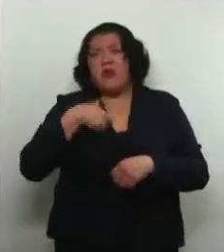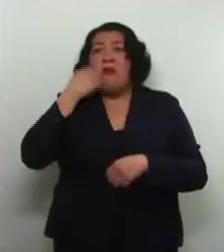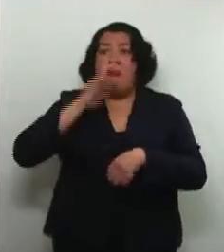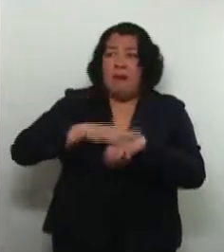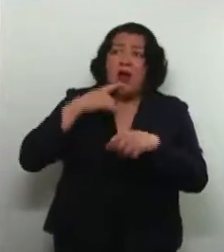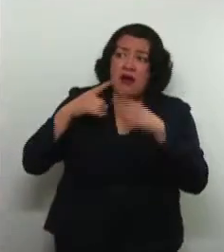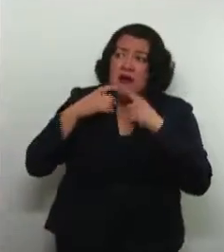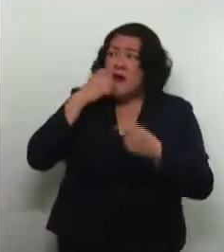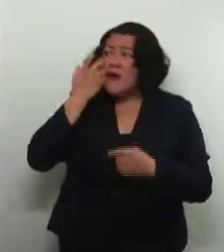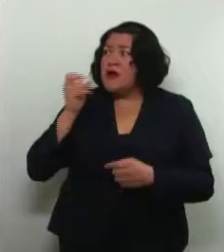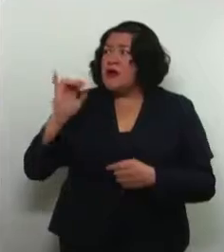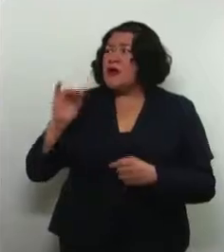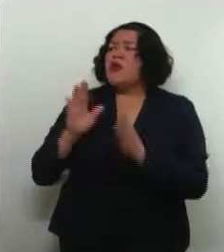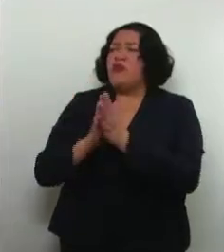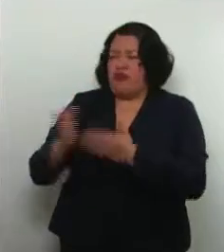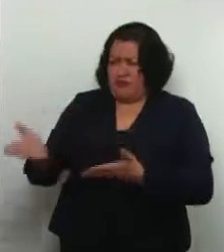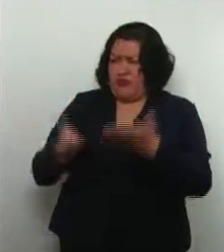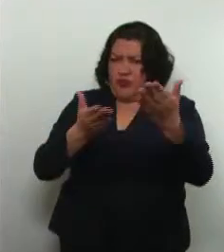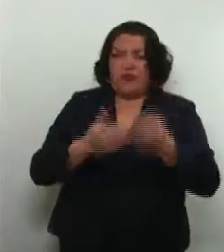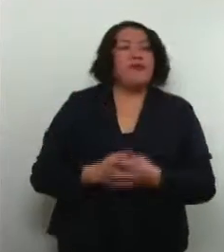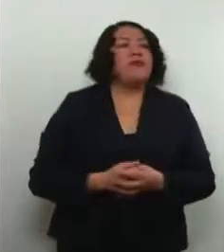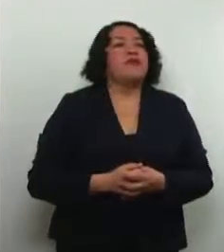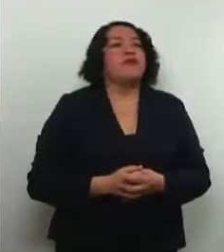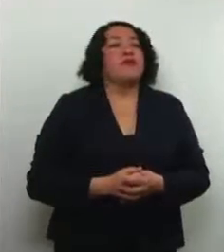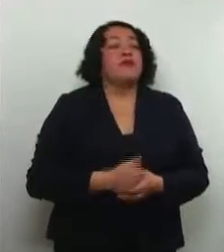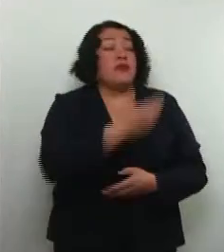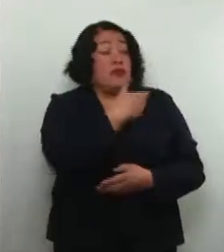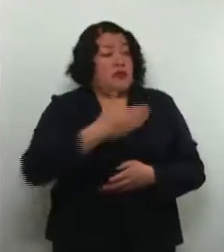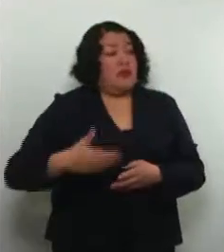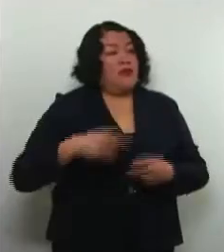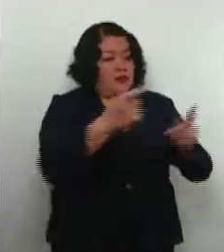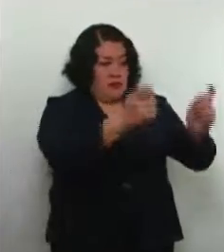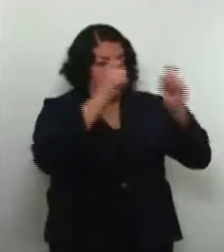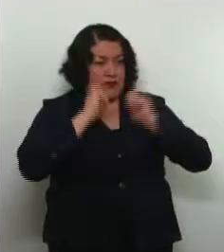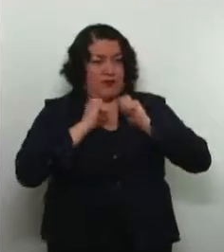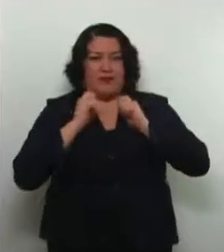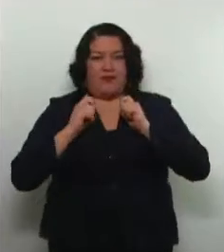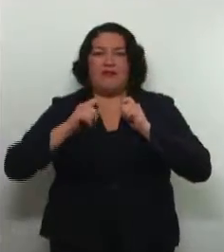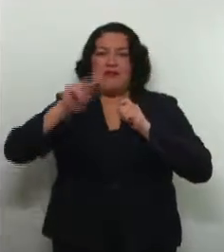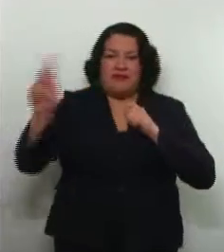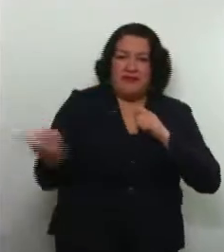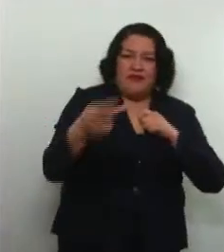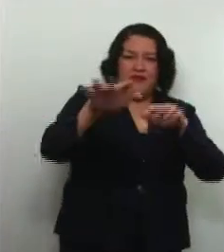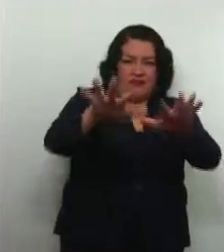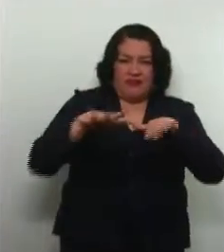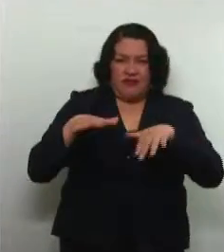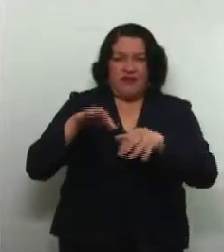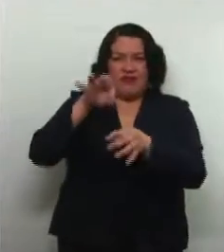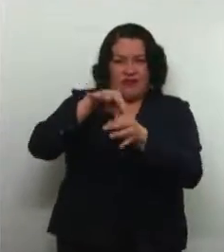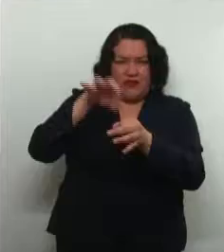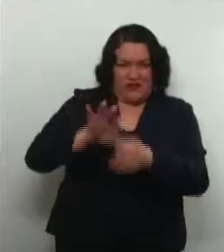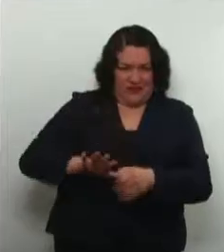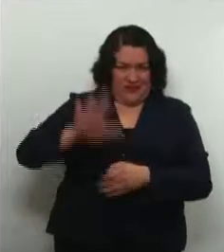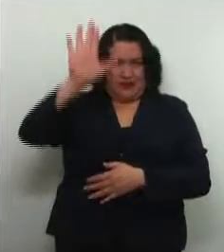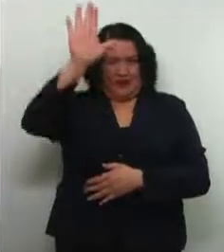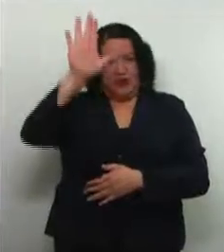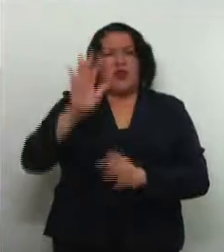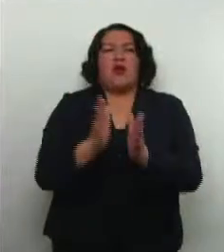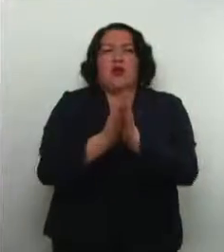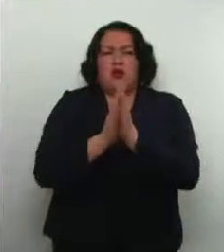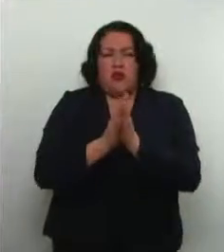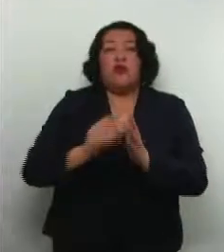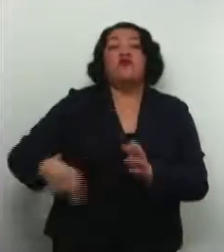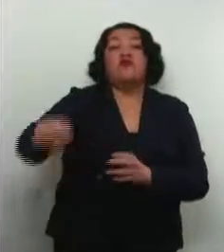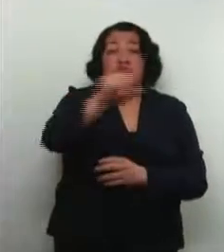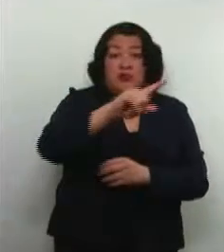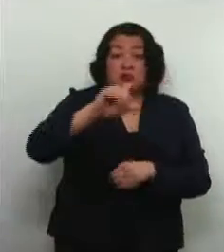propuesta. Por instrucciones de la Presidencia, en votación económica, se consulta a la Asamblea si se admite